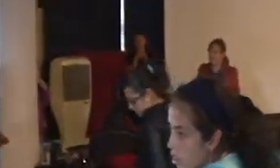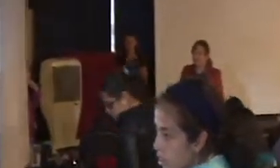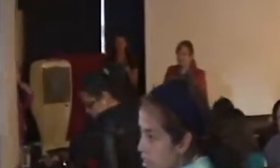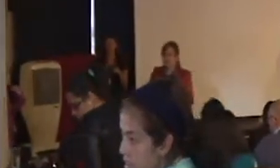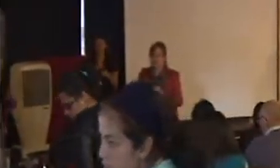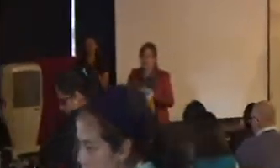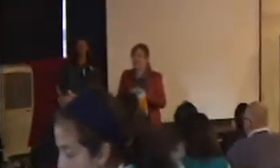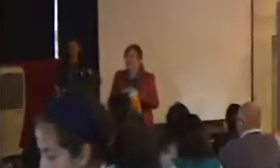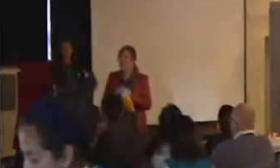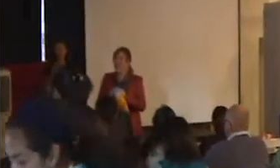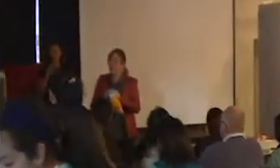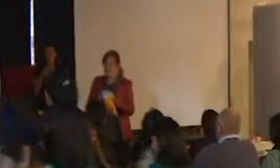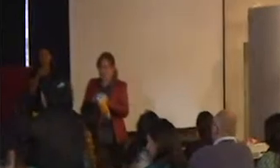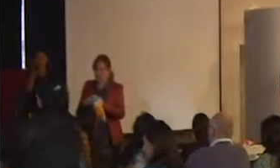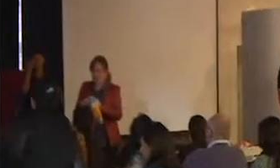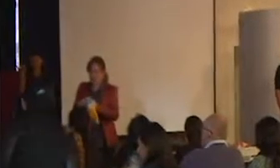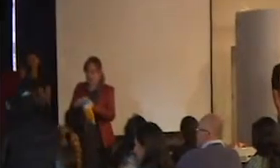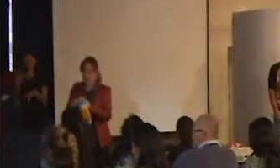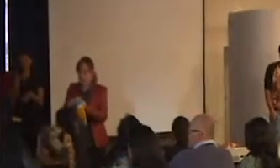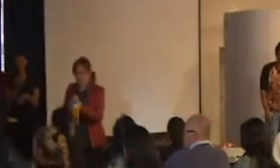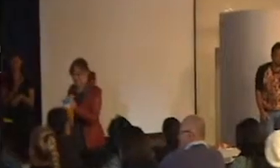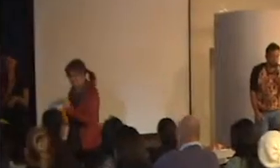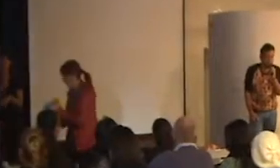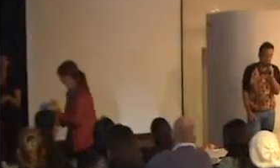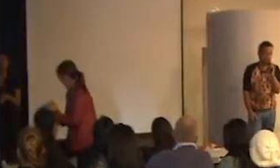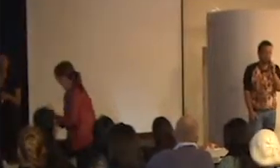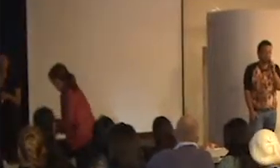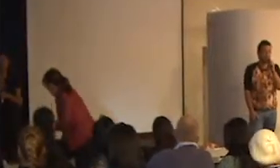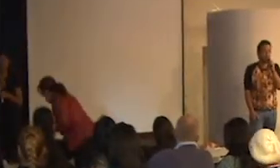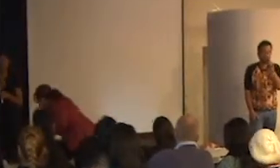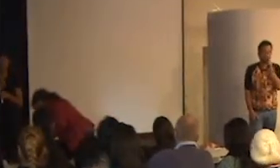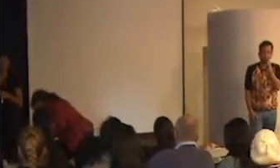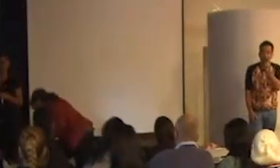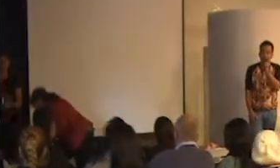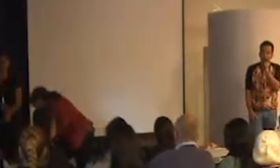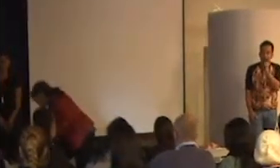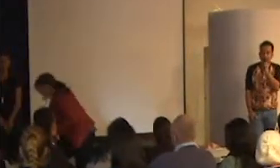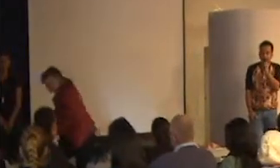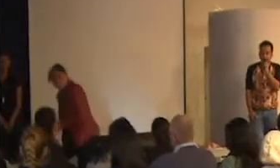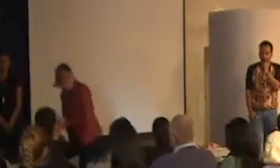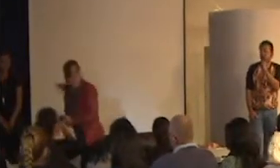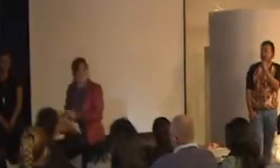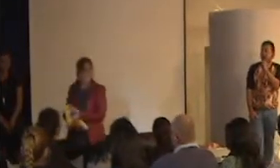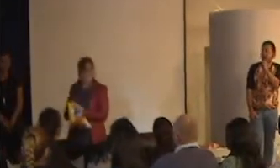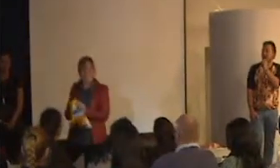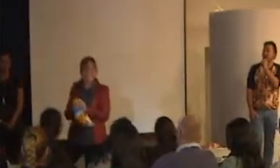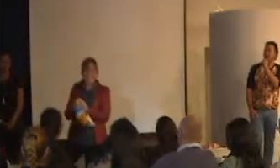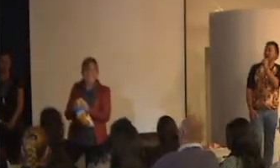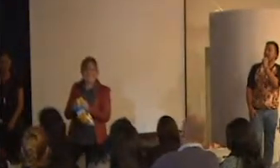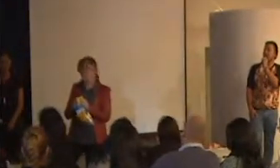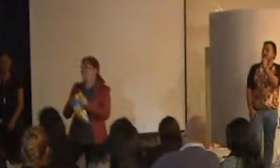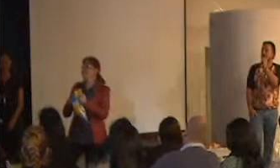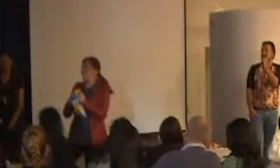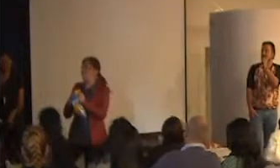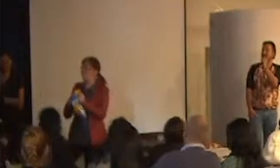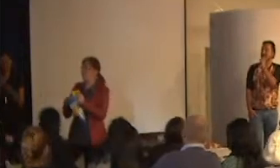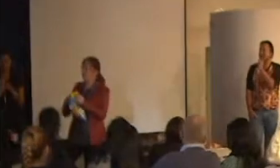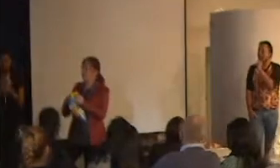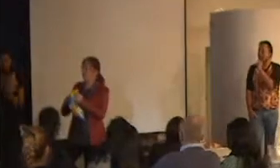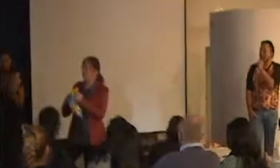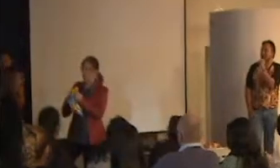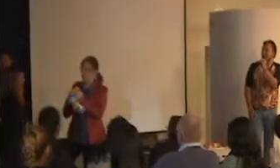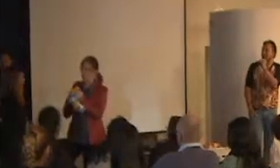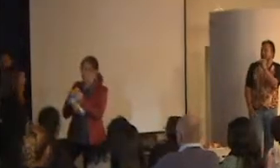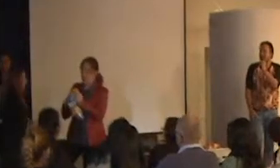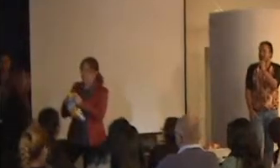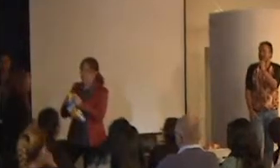ellos. Pero no olvidemos que nosotros también nos debemos a nosotros mismos. Nosotros tenemos que cuidarnos. Ahora les vamos a pasar